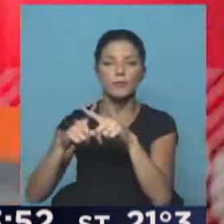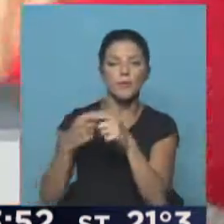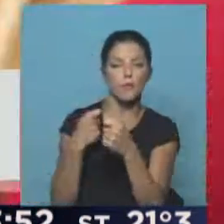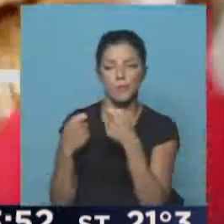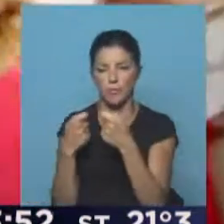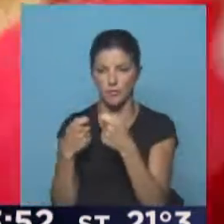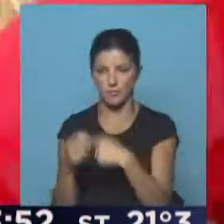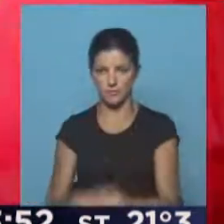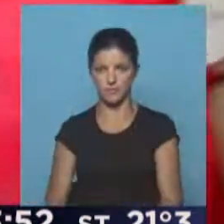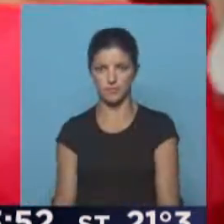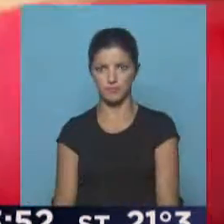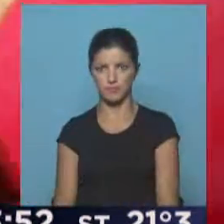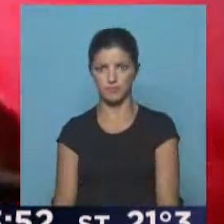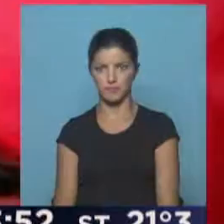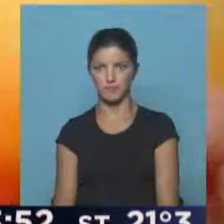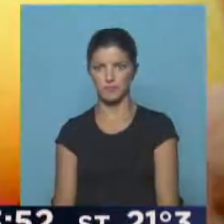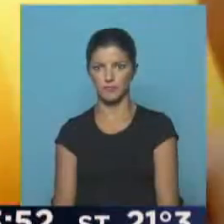influencias.